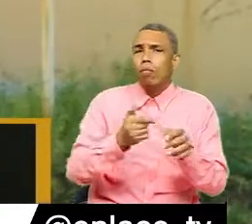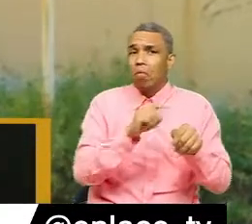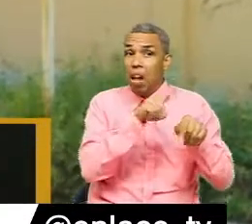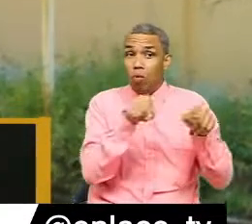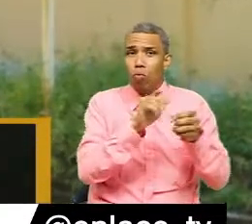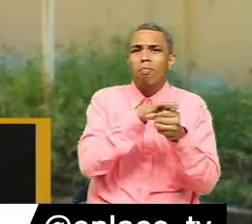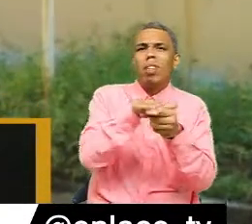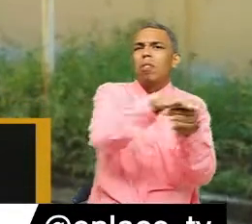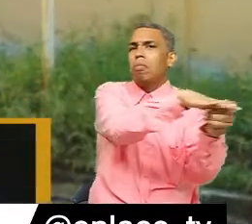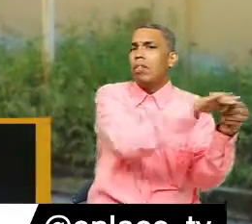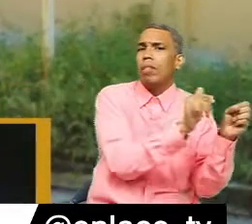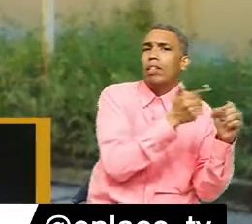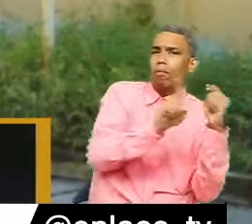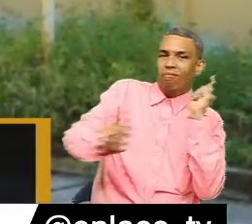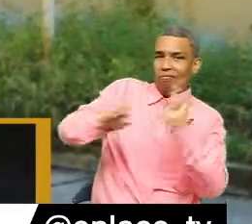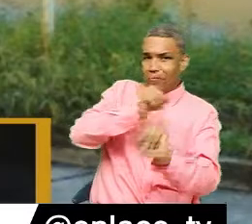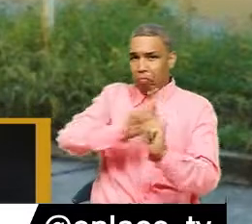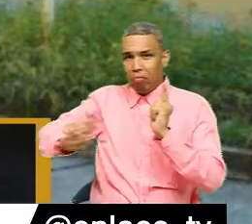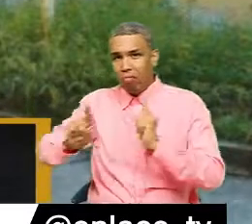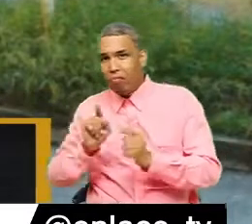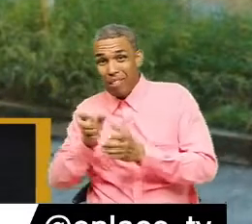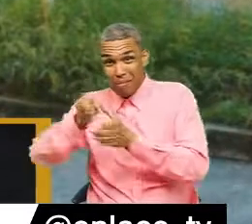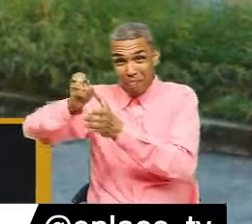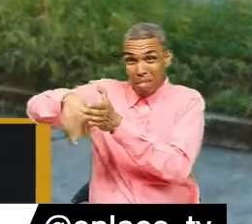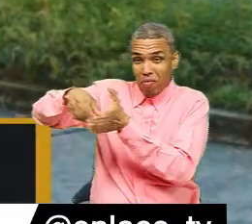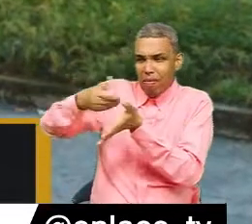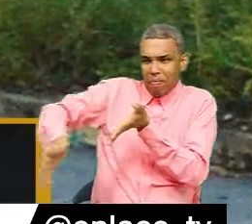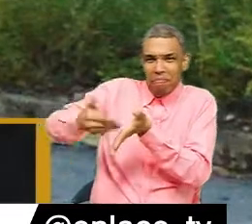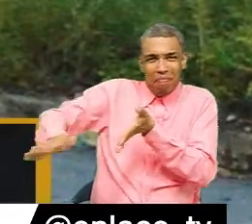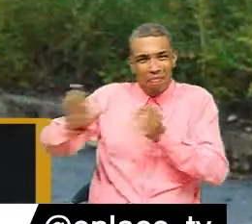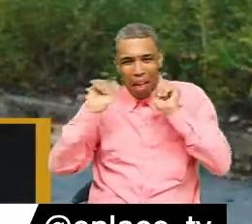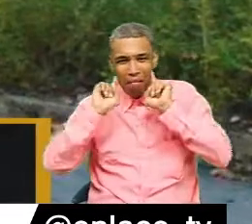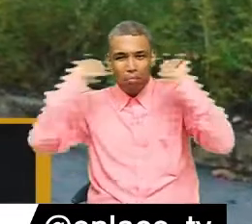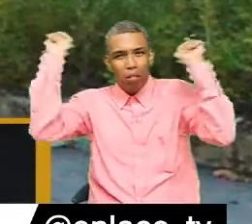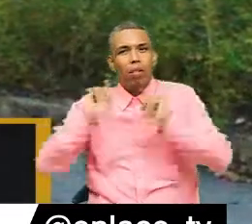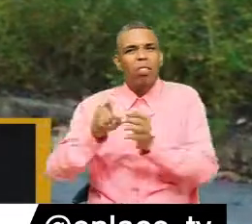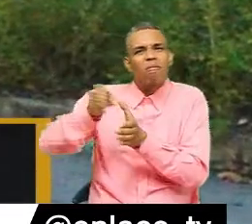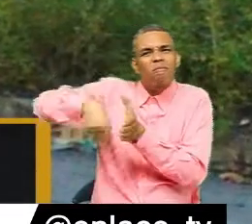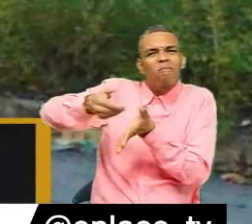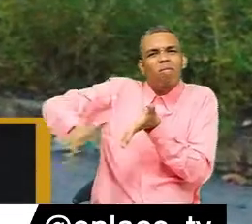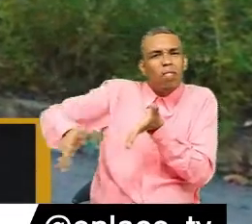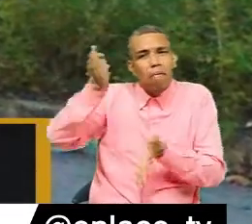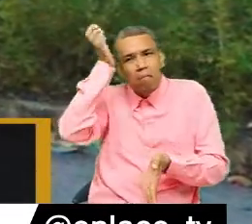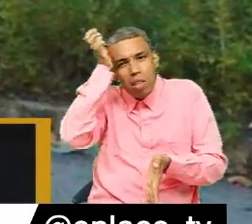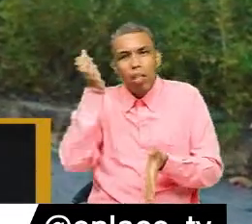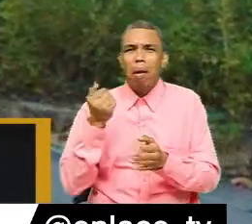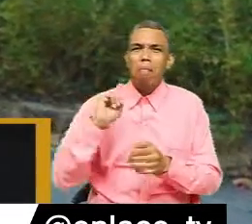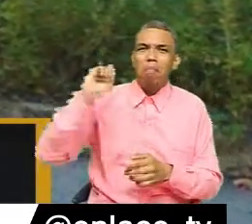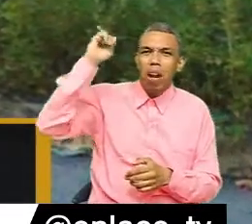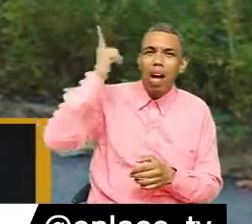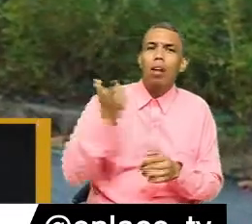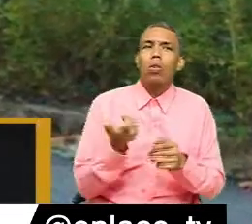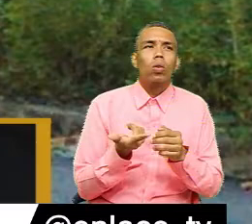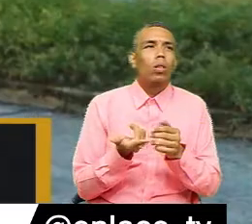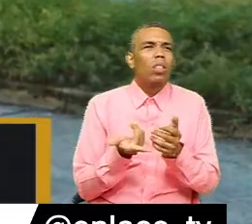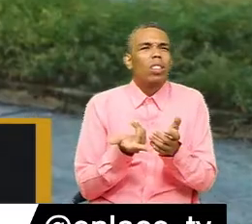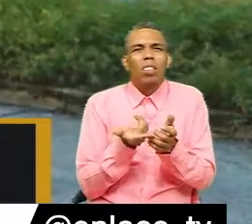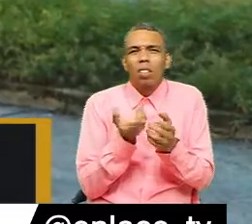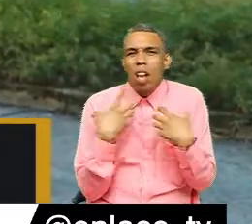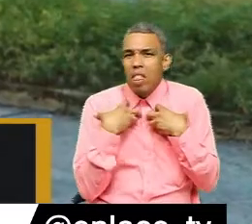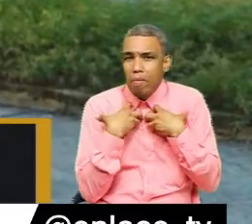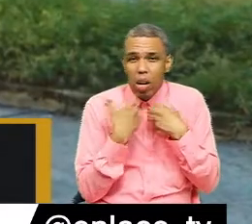convirtiéndose, según él, en un relleno sanitario más en la ciudad. Entre los desechos son arrojados escombros, madera, residuos de barrido, animales